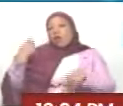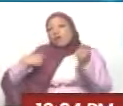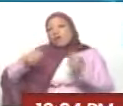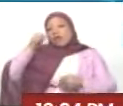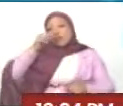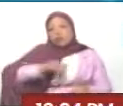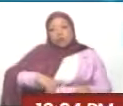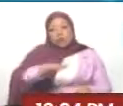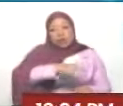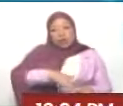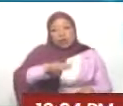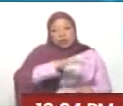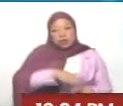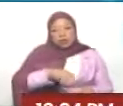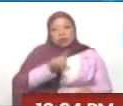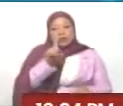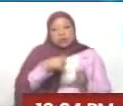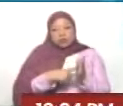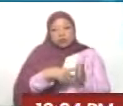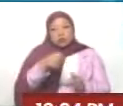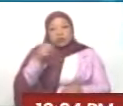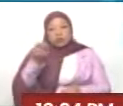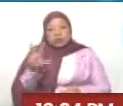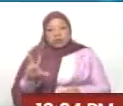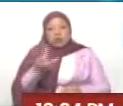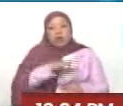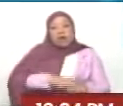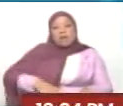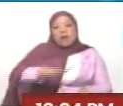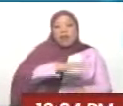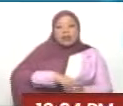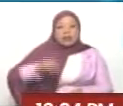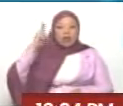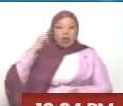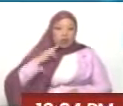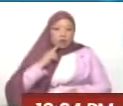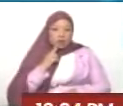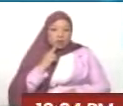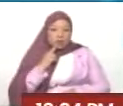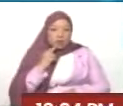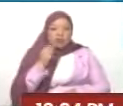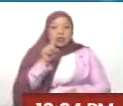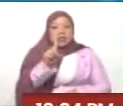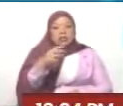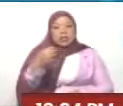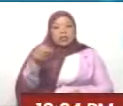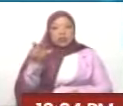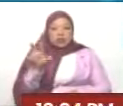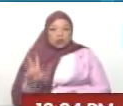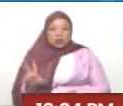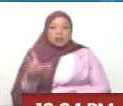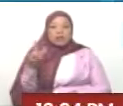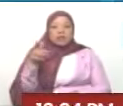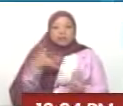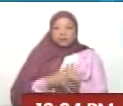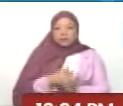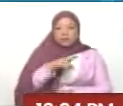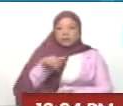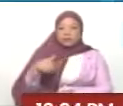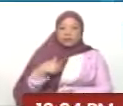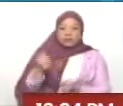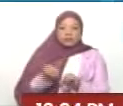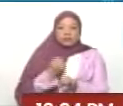popular, en 103 plazas Bolívar de 103 municipios, se han registrado